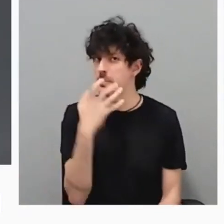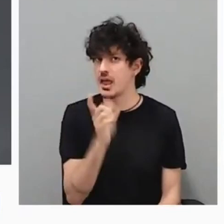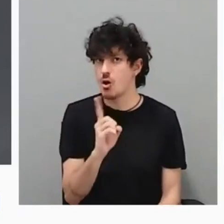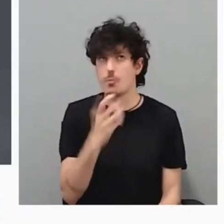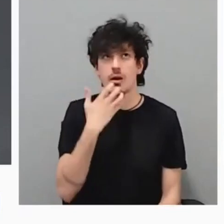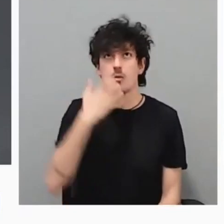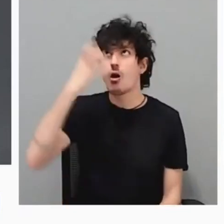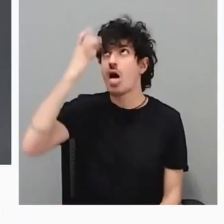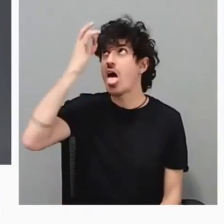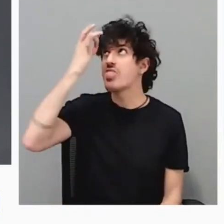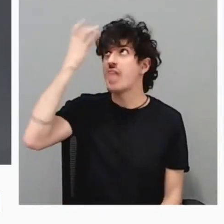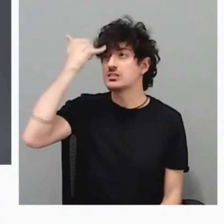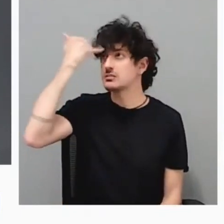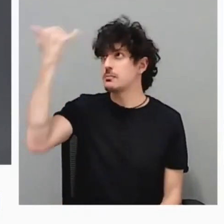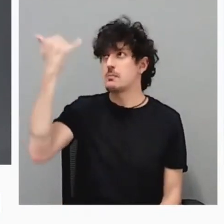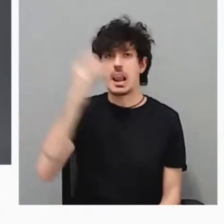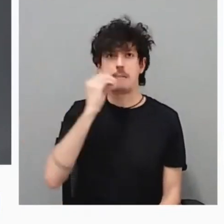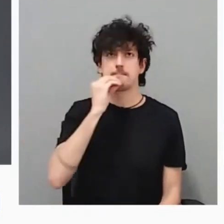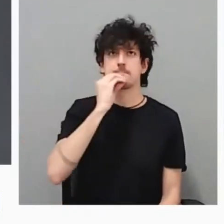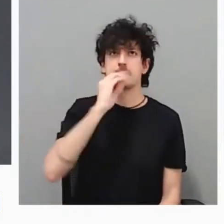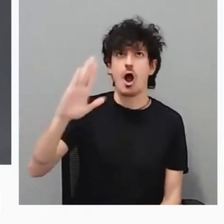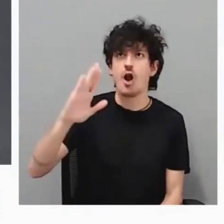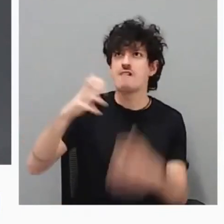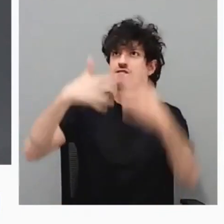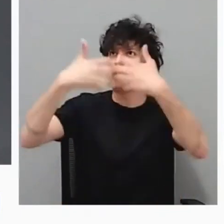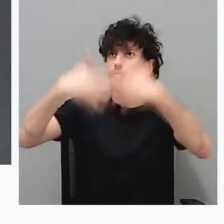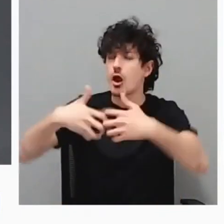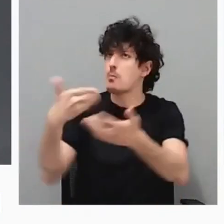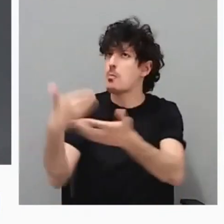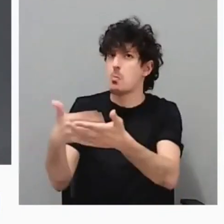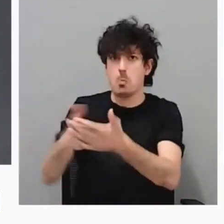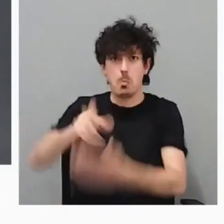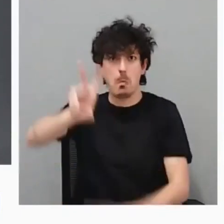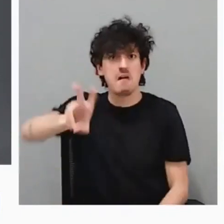funcionado, las que están validadas, las